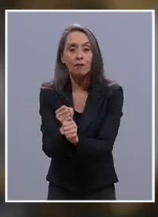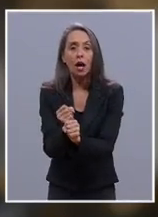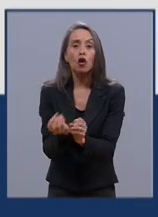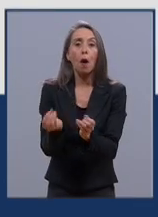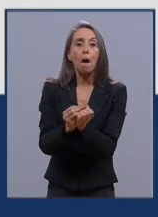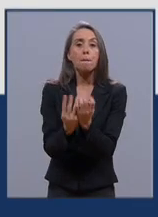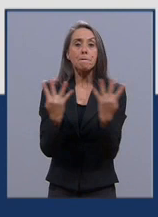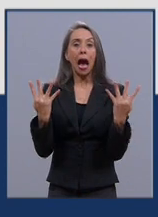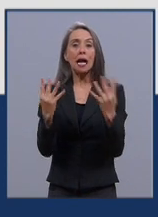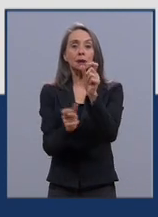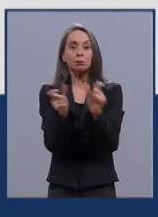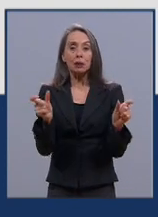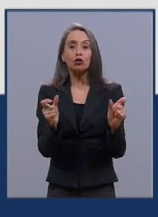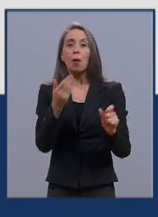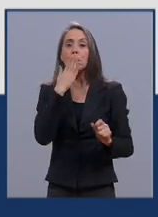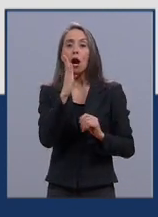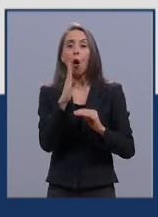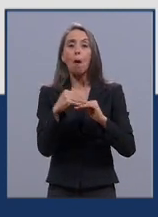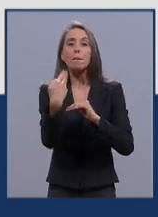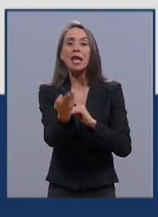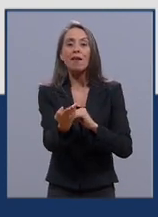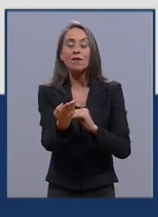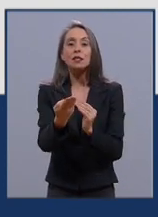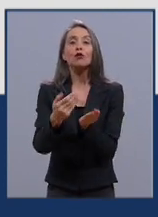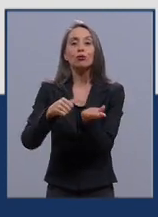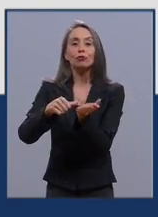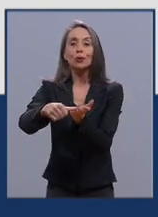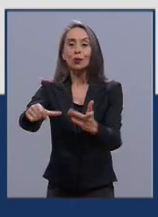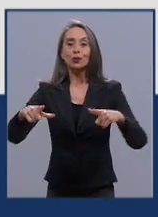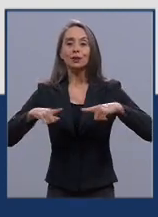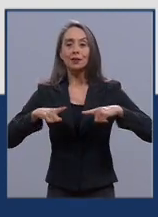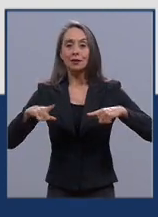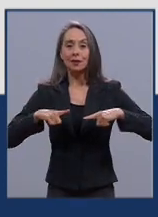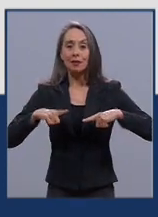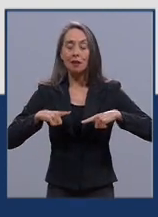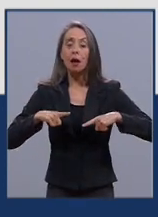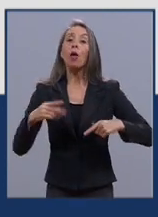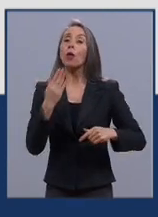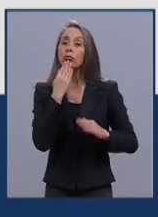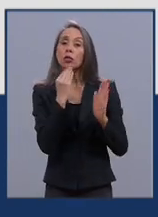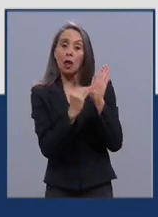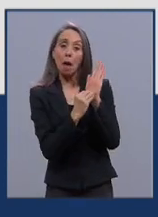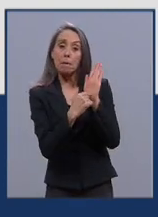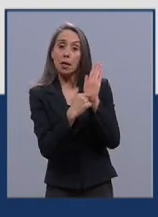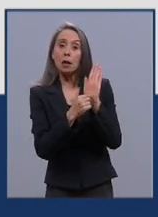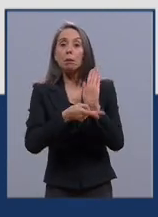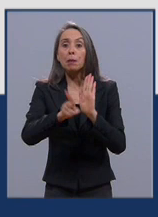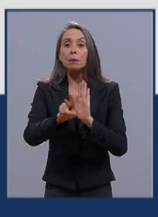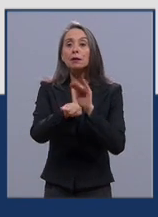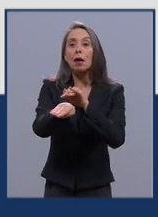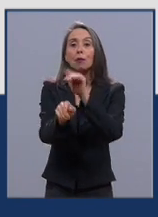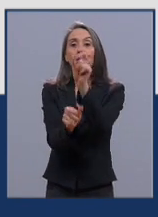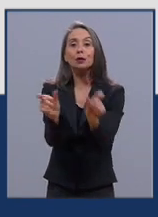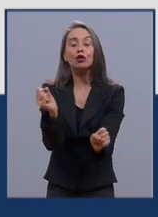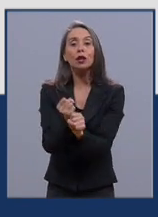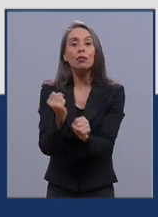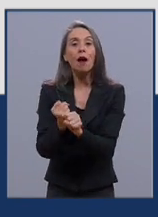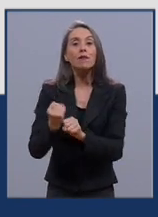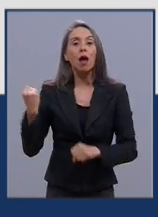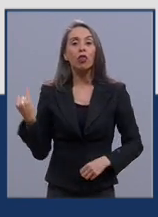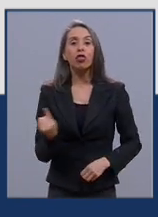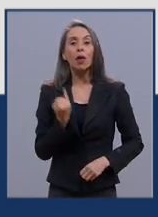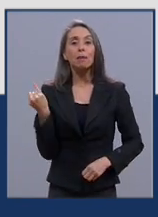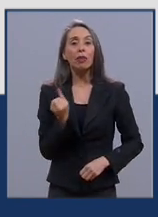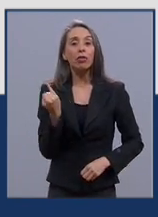cobertura y mejora los beneficios de los seguros de cesantía y también permite apoyar a los trabajadores independientes